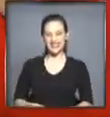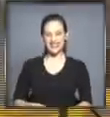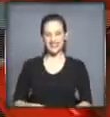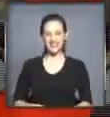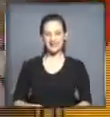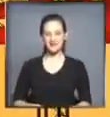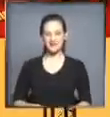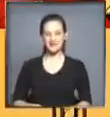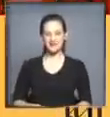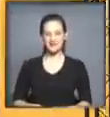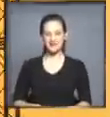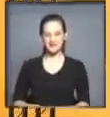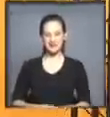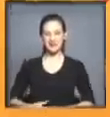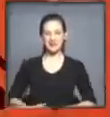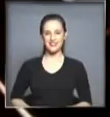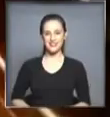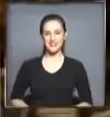chico.